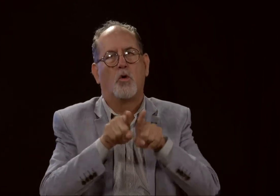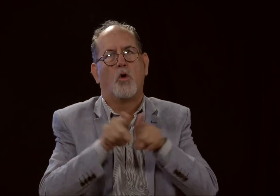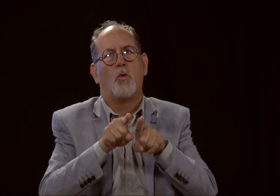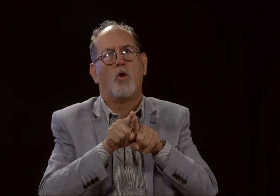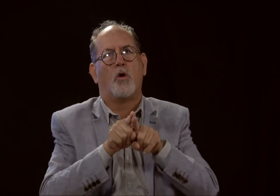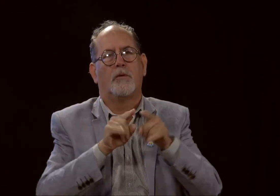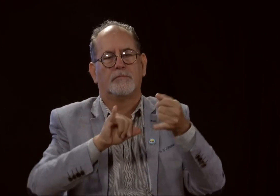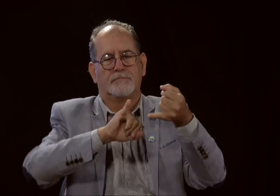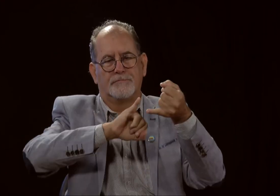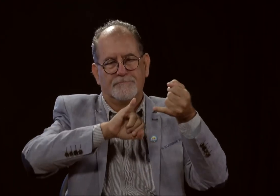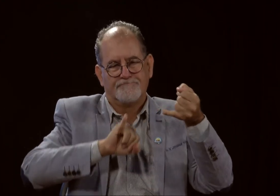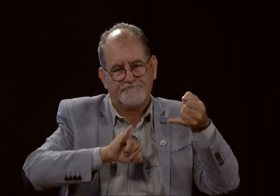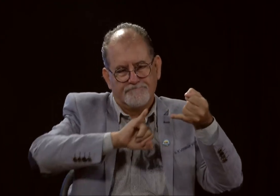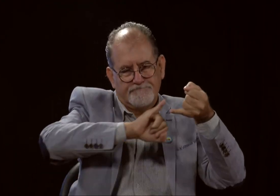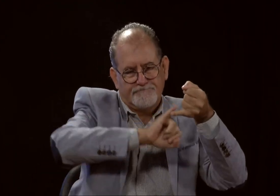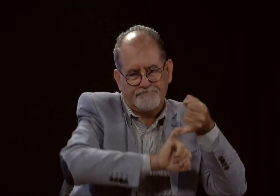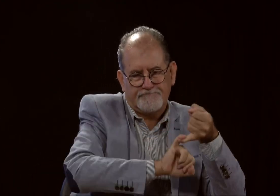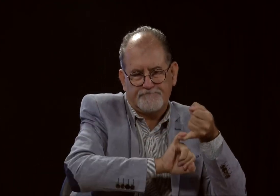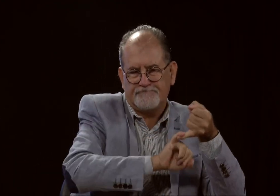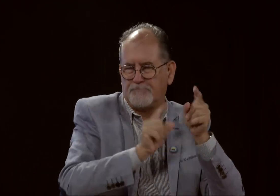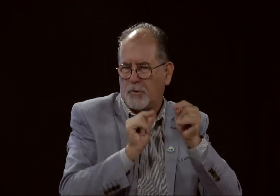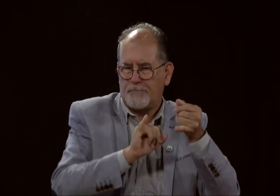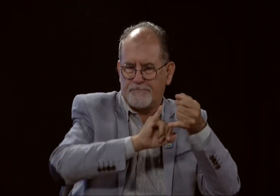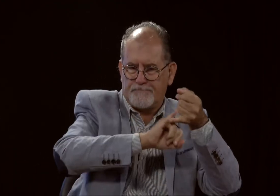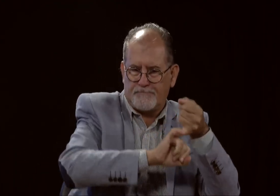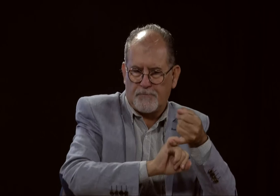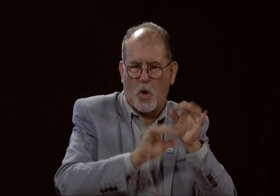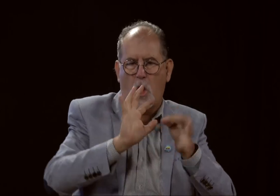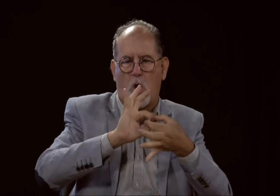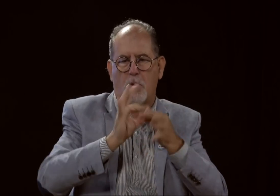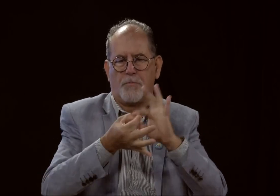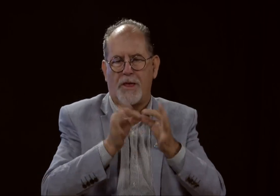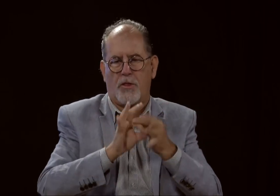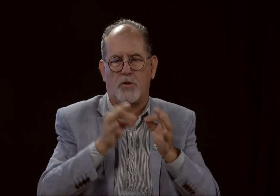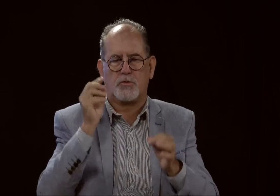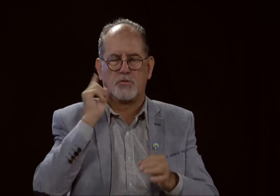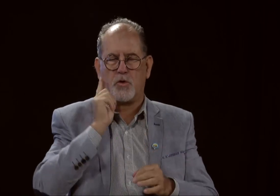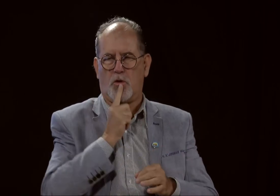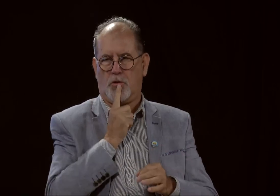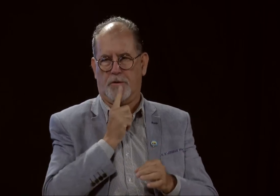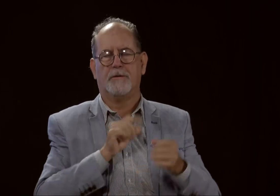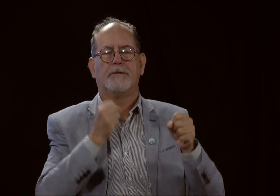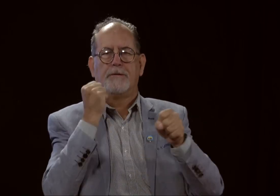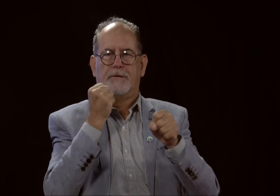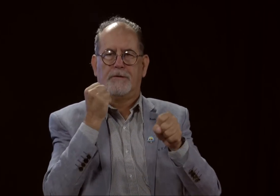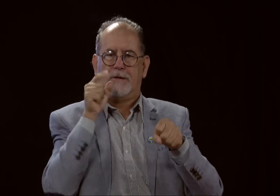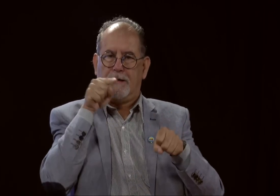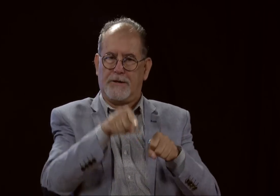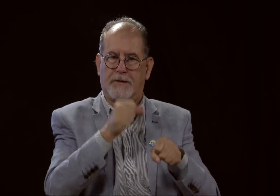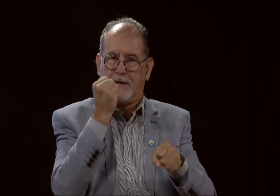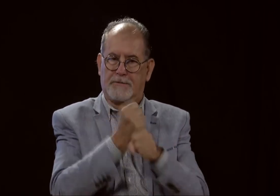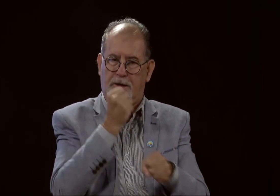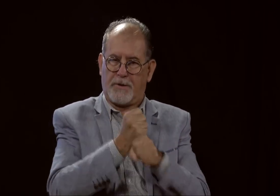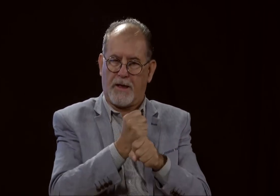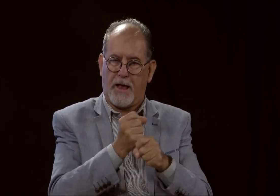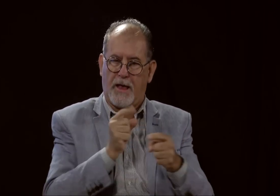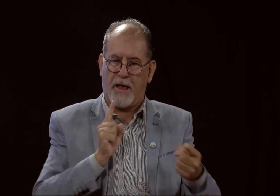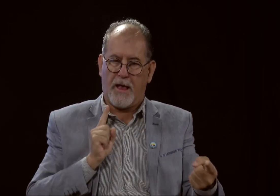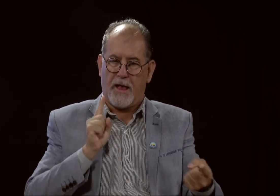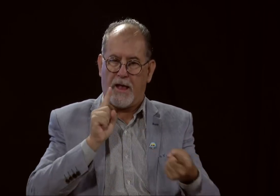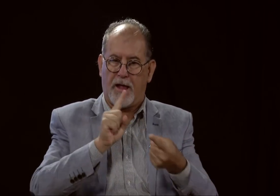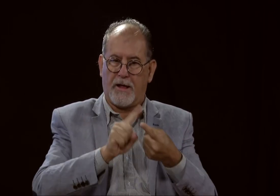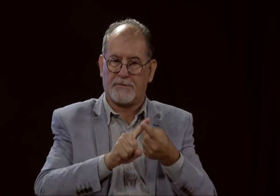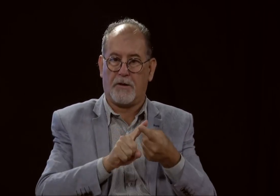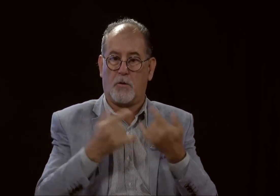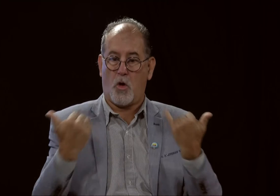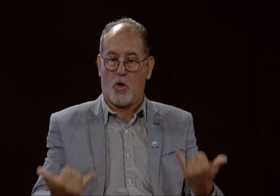empezaron como una forma de estar adherido,